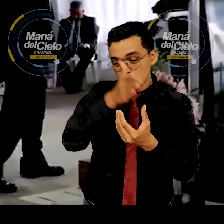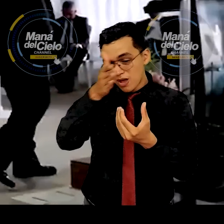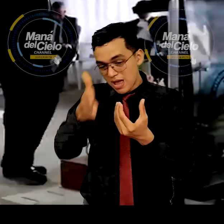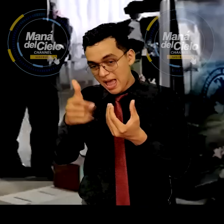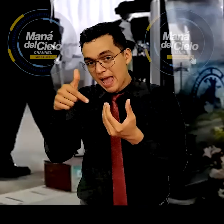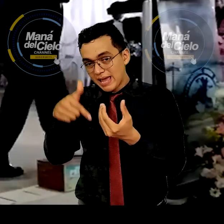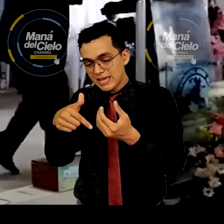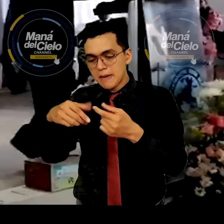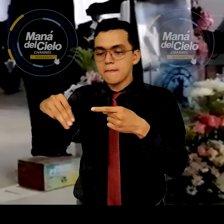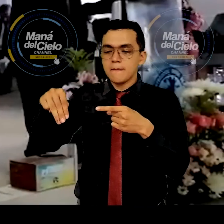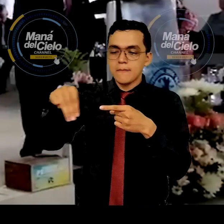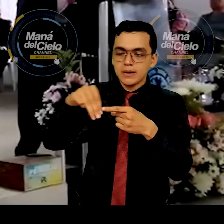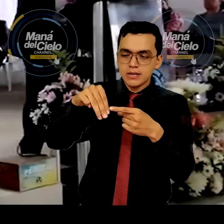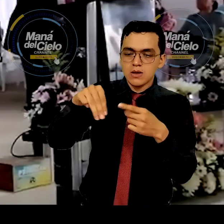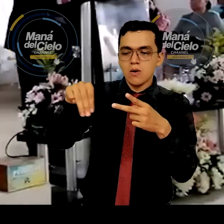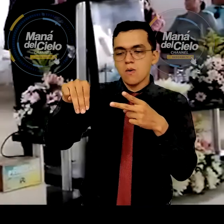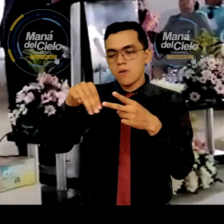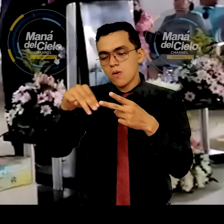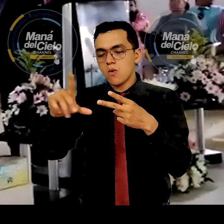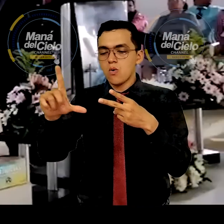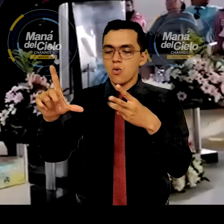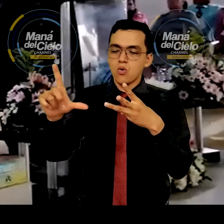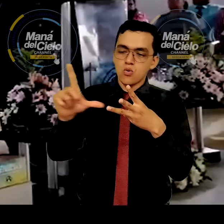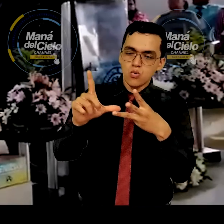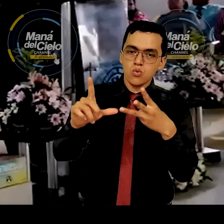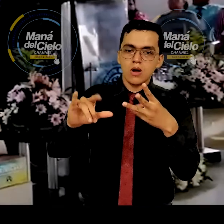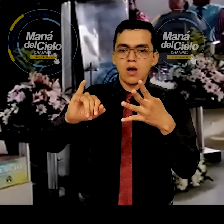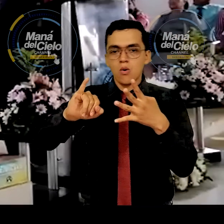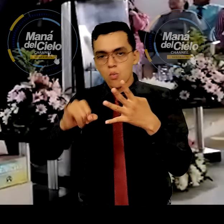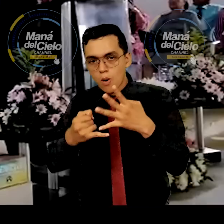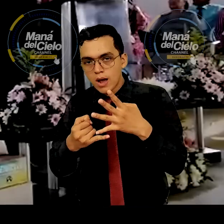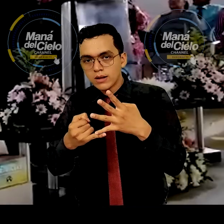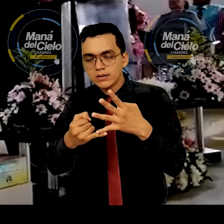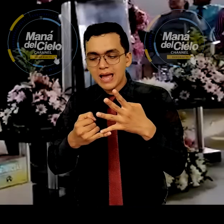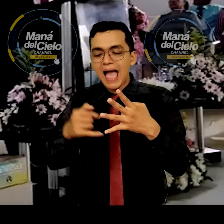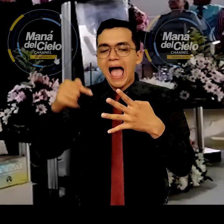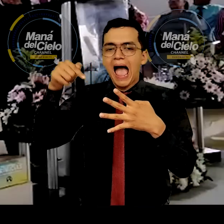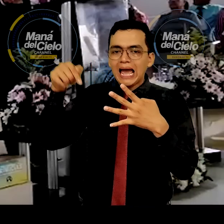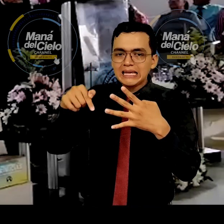evangelios, para que usted vea cuál milagro escoge.